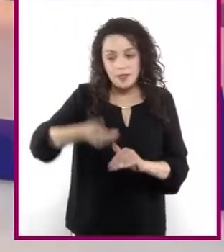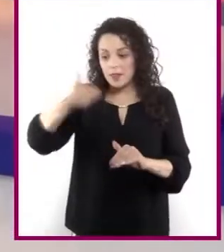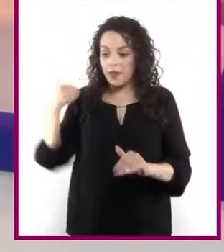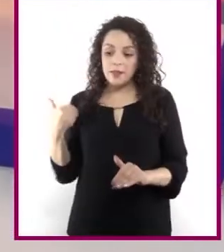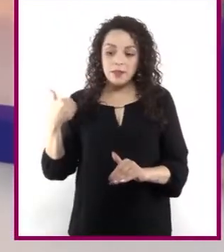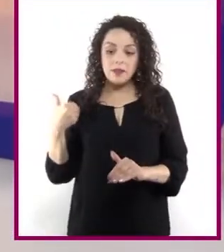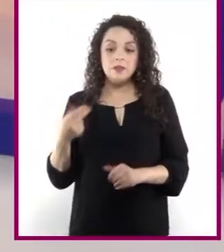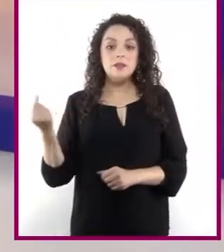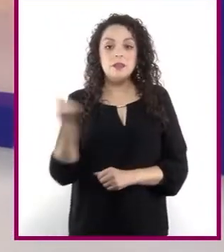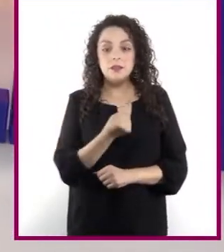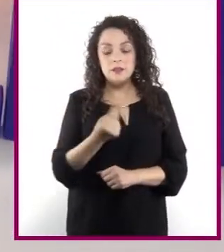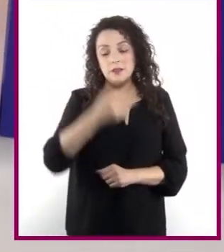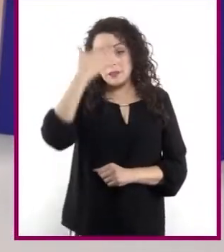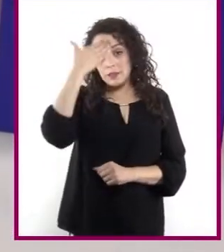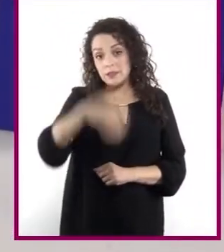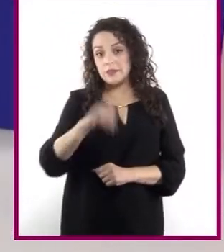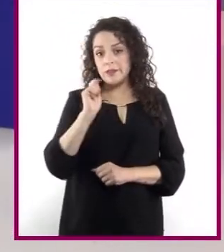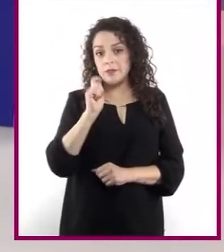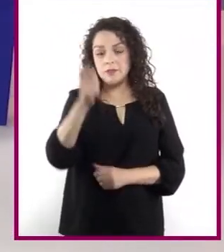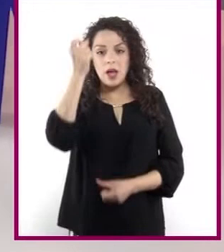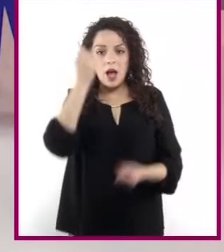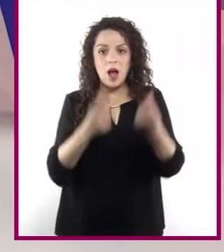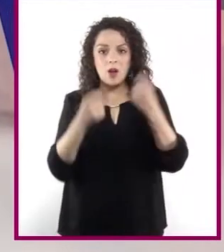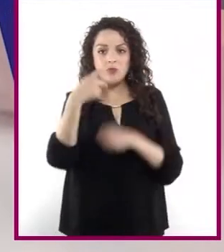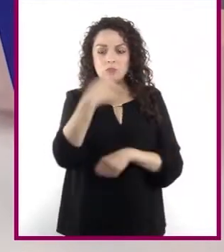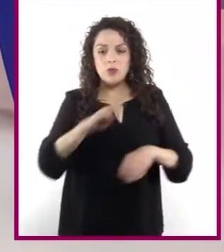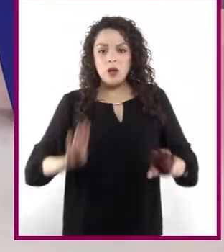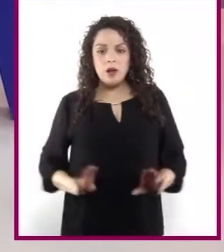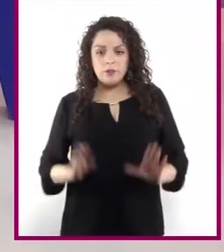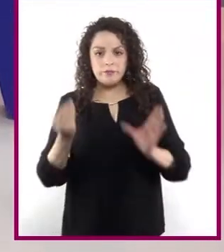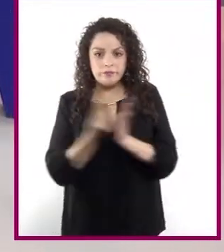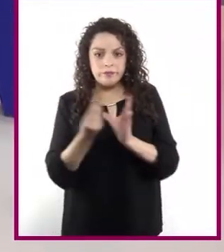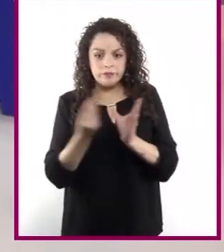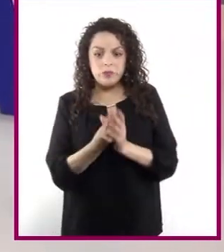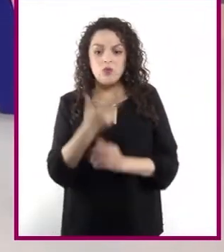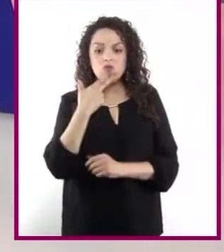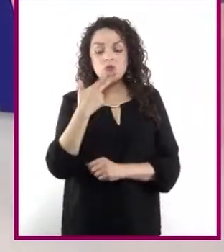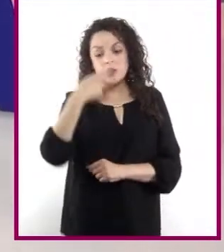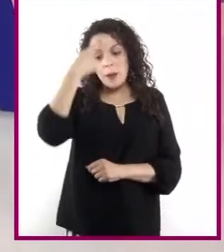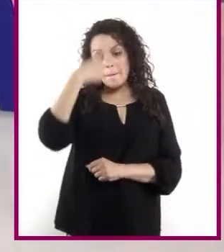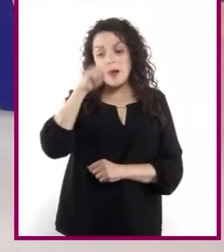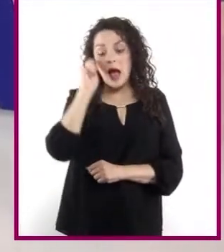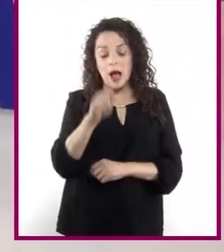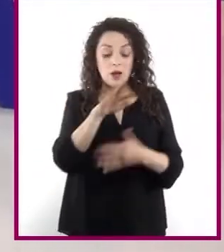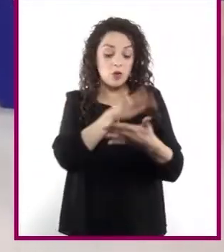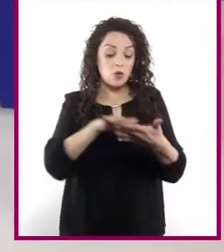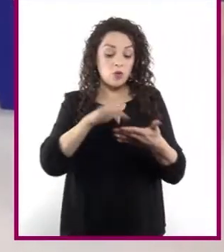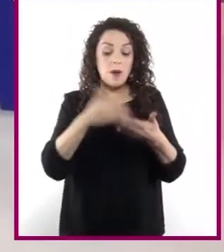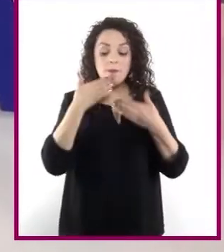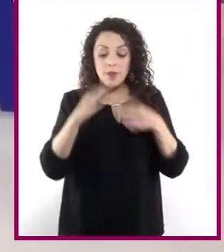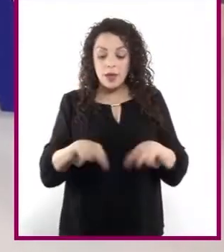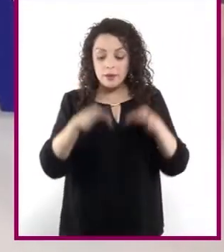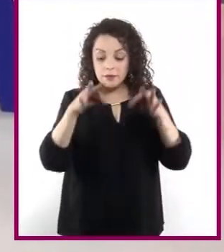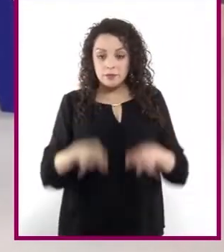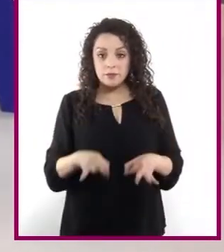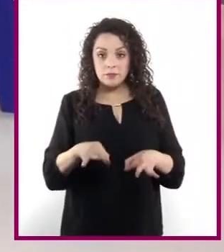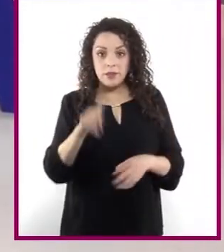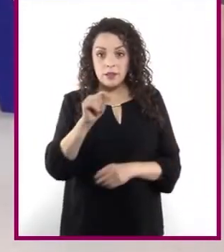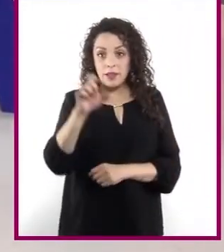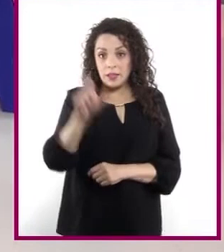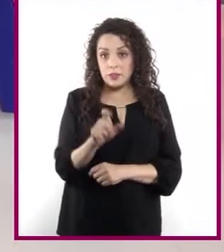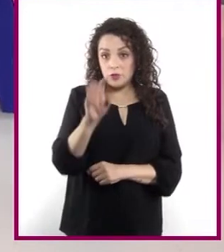y se requiere conocer algunos criterios que se utilizan para dar lectura al texto seleccionado